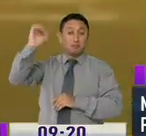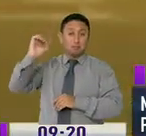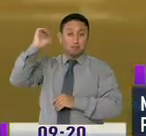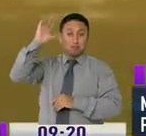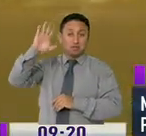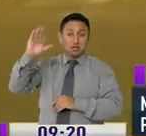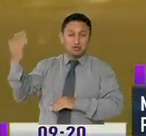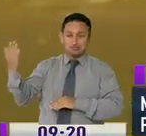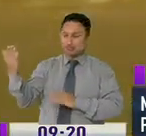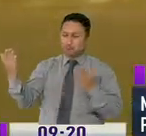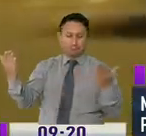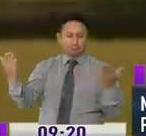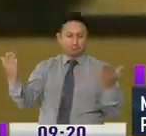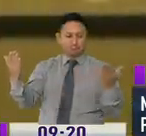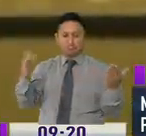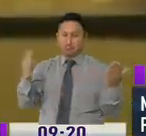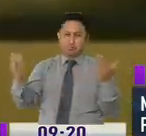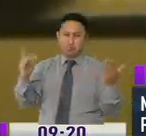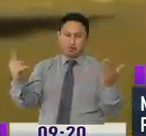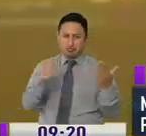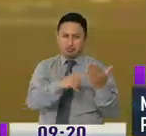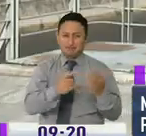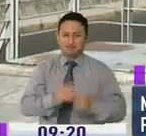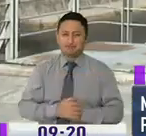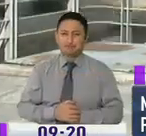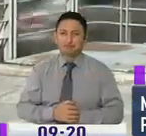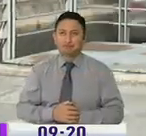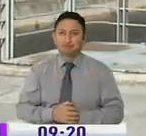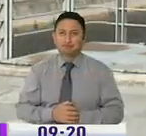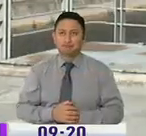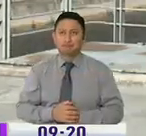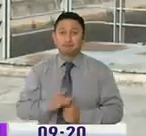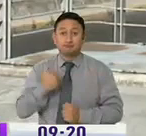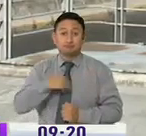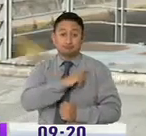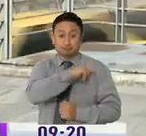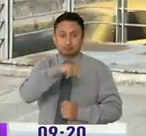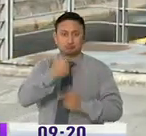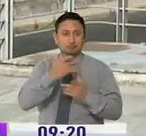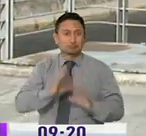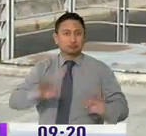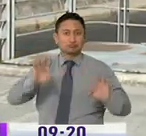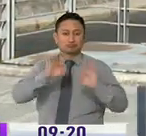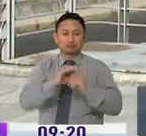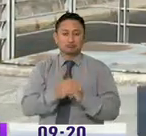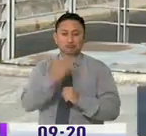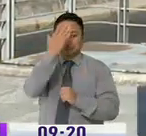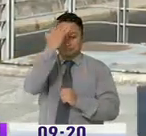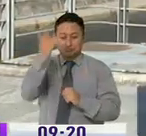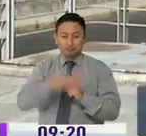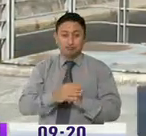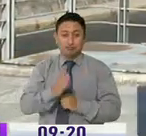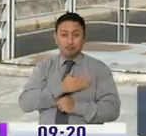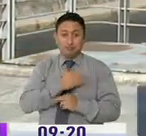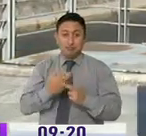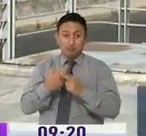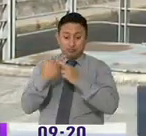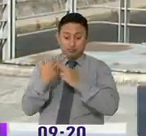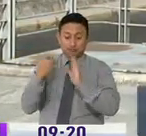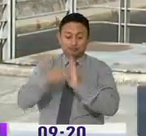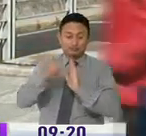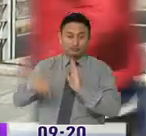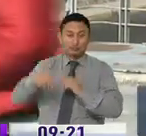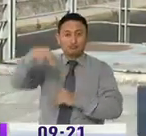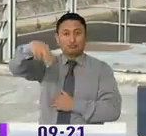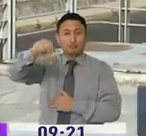videos y fotos del 30 de septiembre del 2010. Para nosotros es bastante importante porque la defensa del